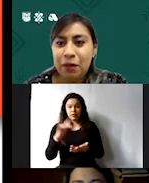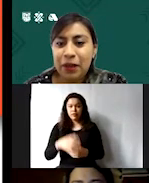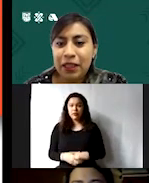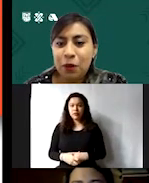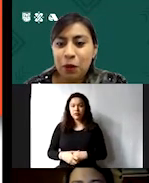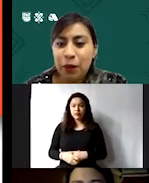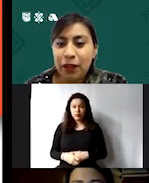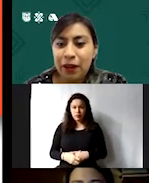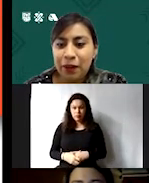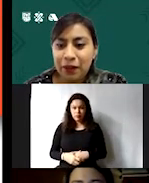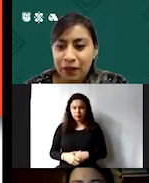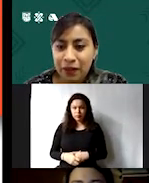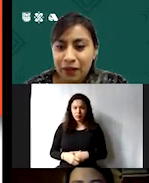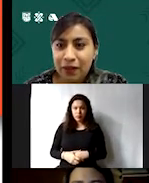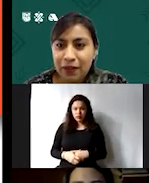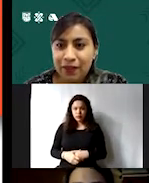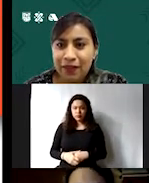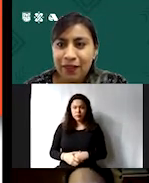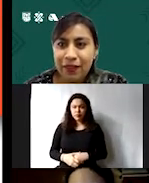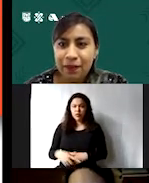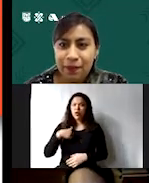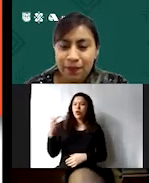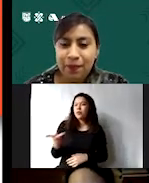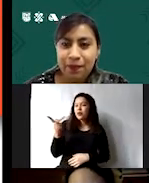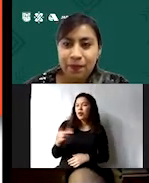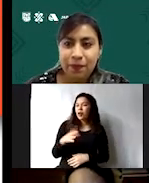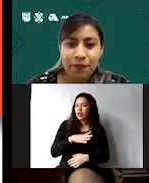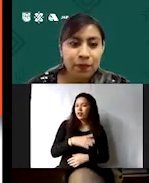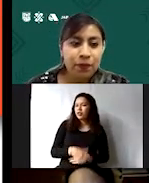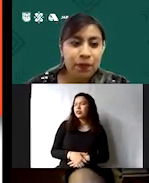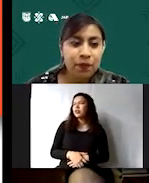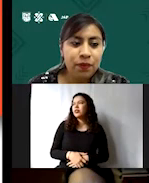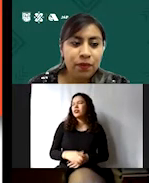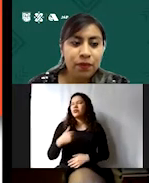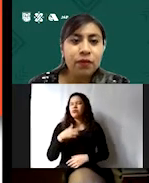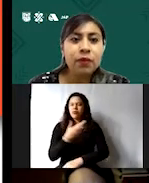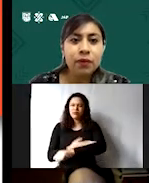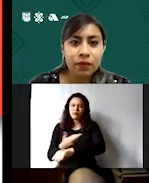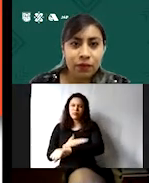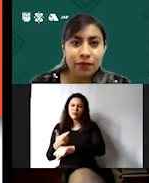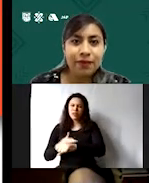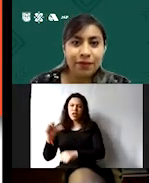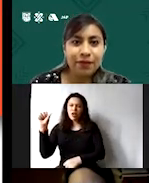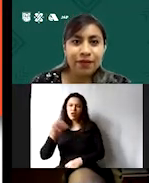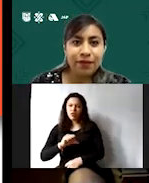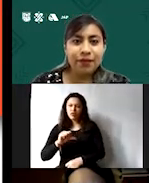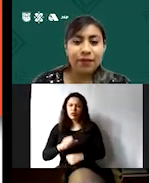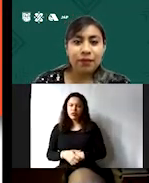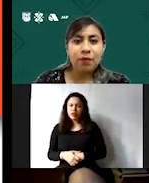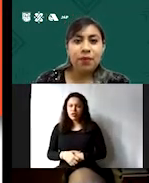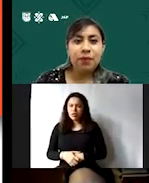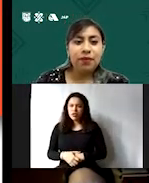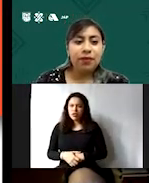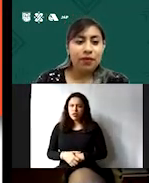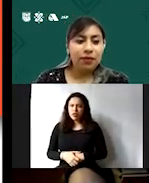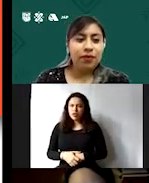Bueno, ¿Alguien más? ¿Algún Yo comentario? tengo una pregunta, porque yo tenía registrado como hoy,